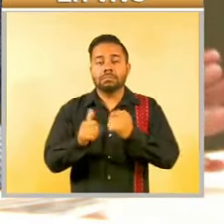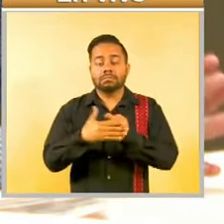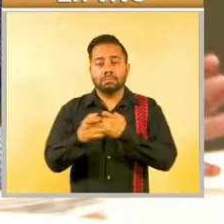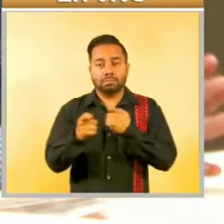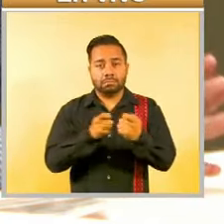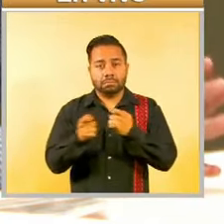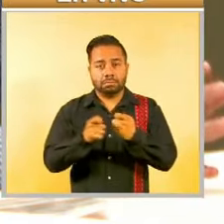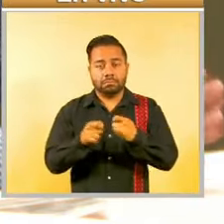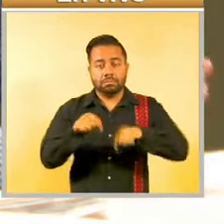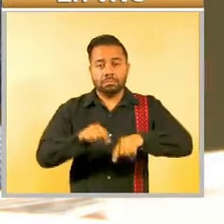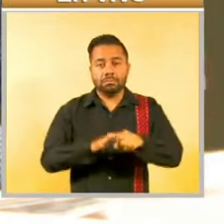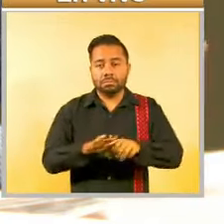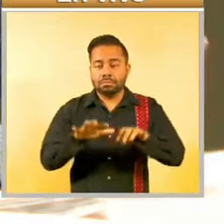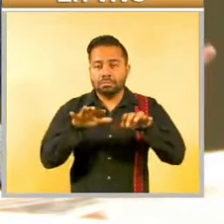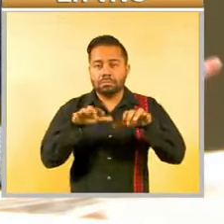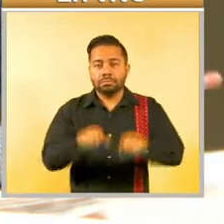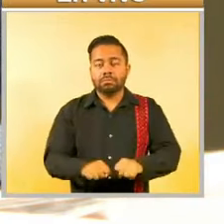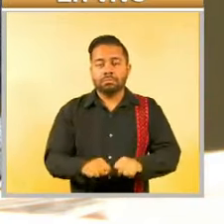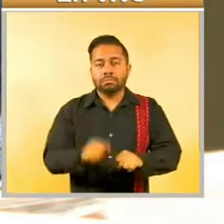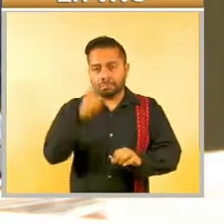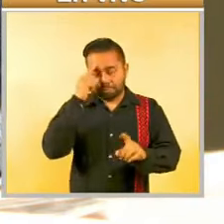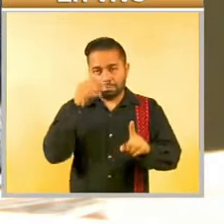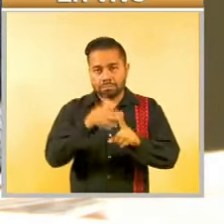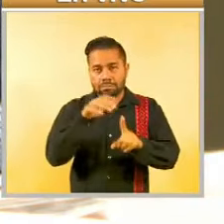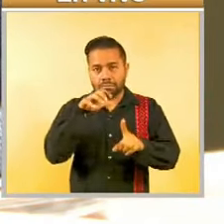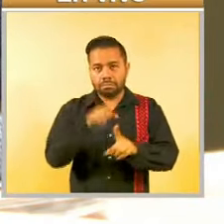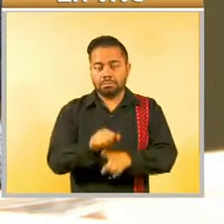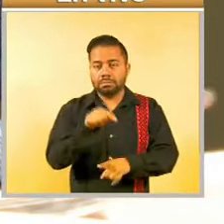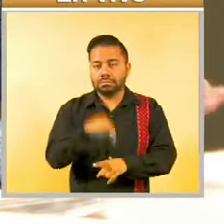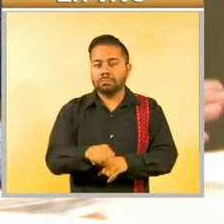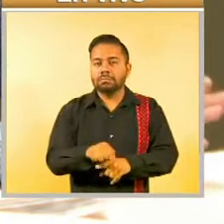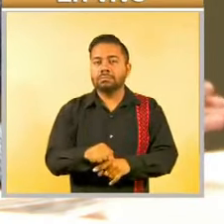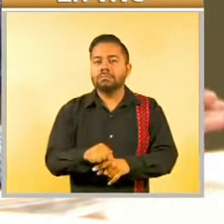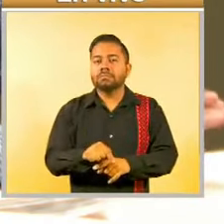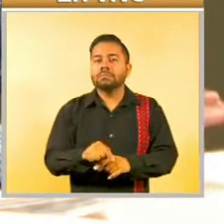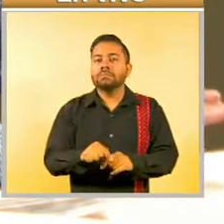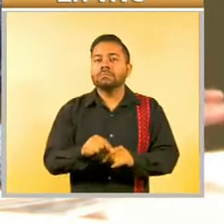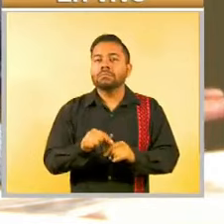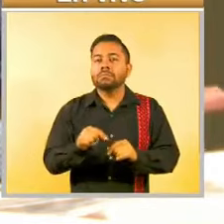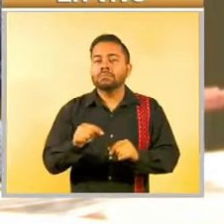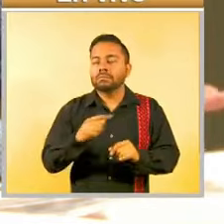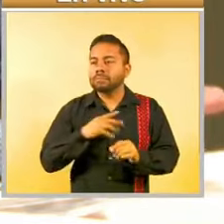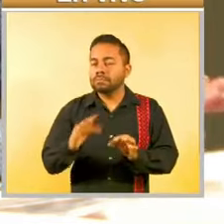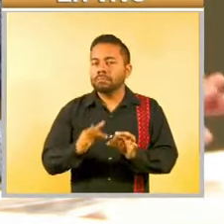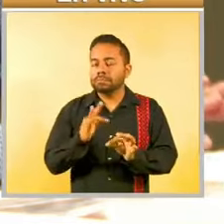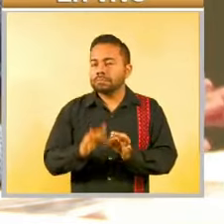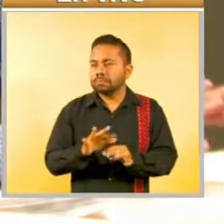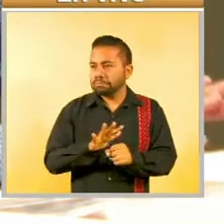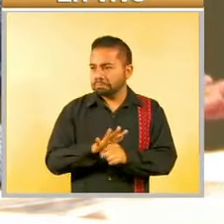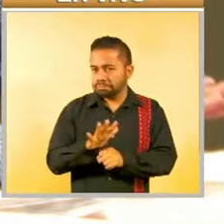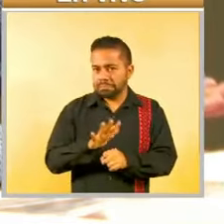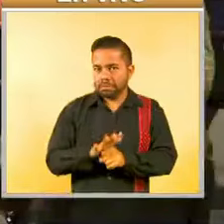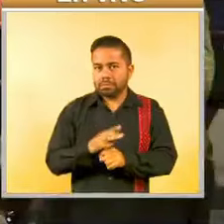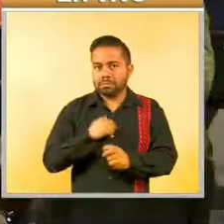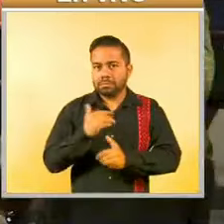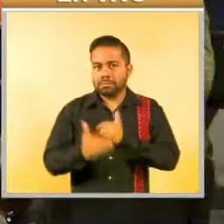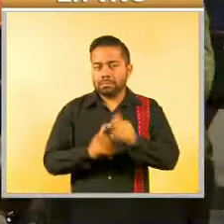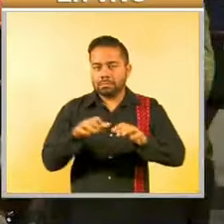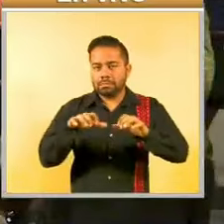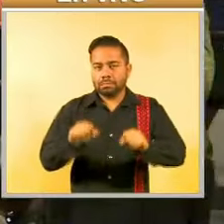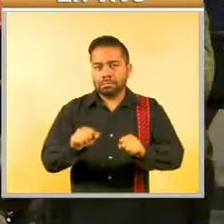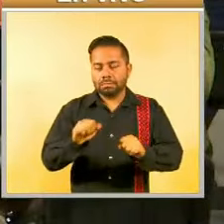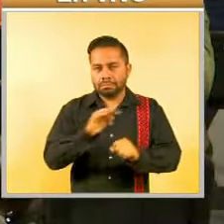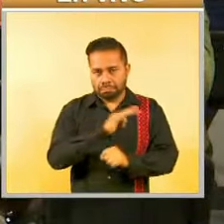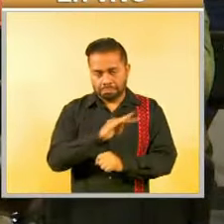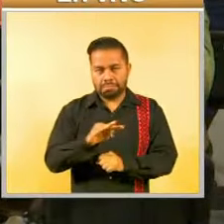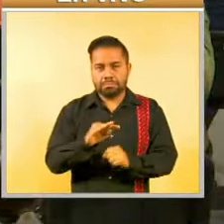administración el aseguramiento de objetivos prioritarios ya tenemos un número considerable hemos hecho aseguramientos